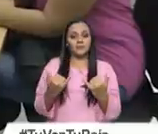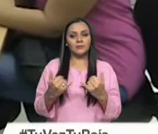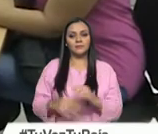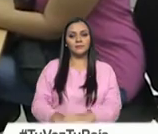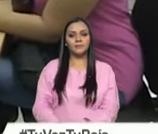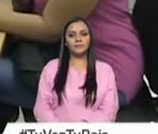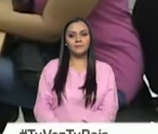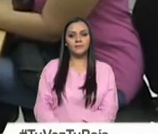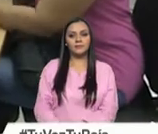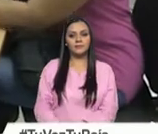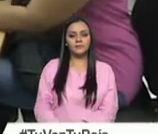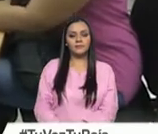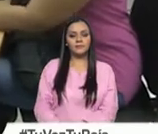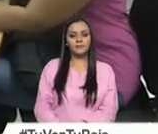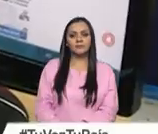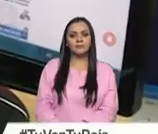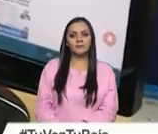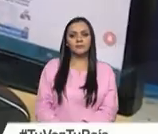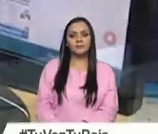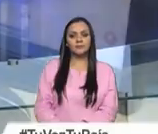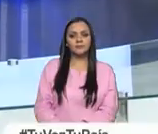chismes.